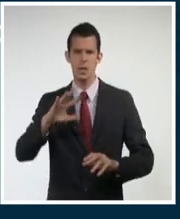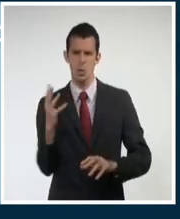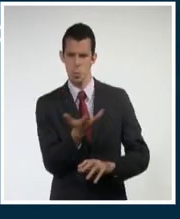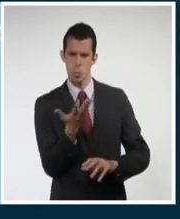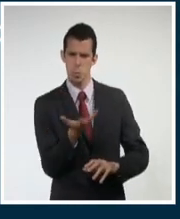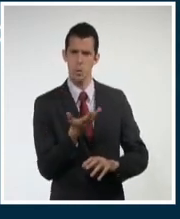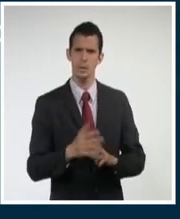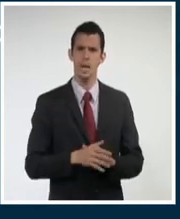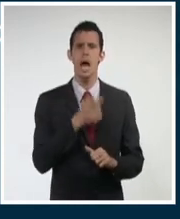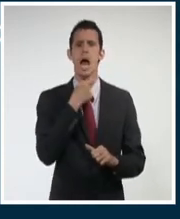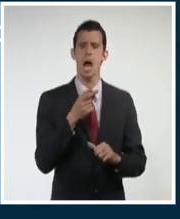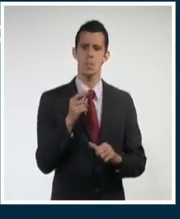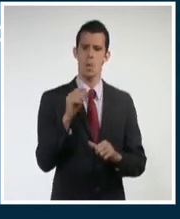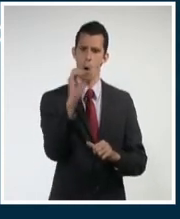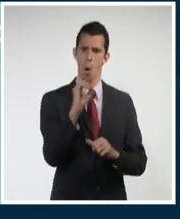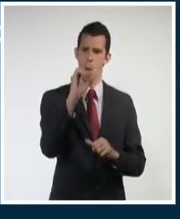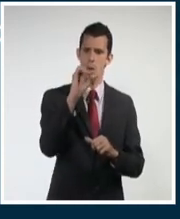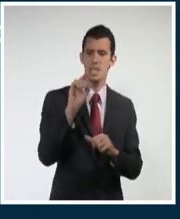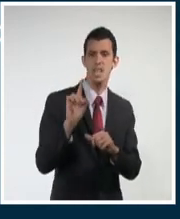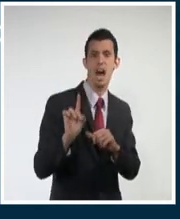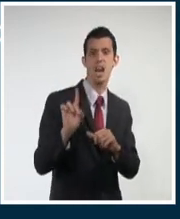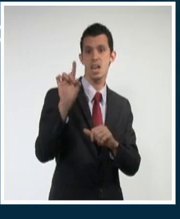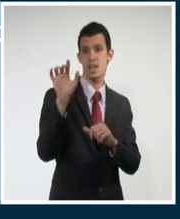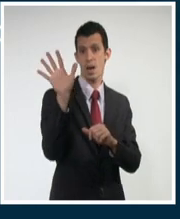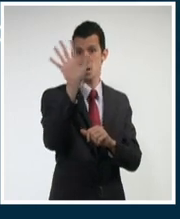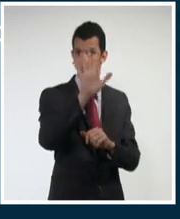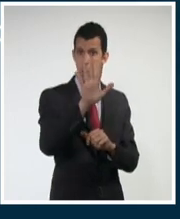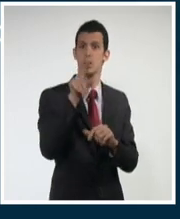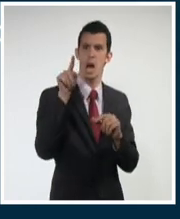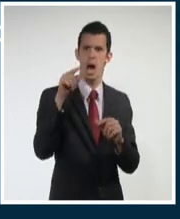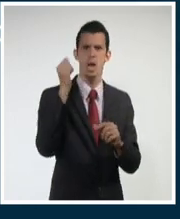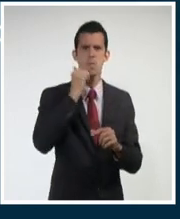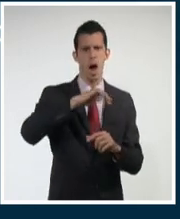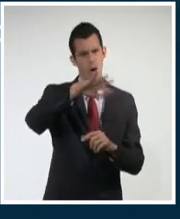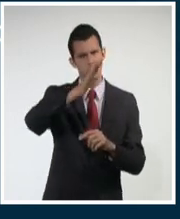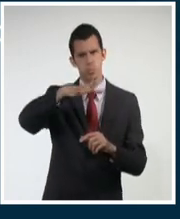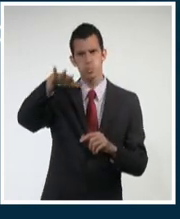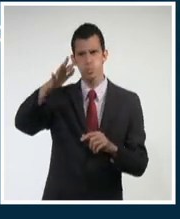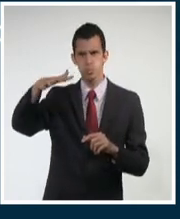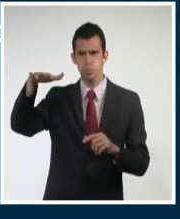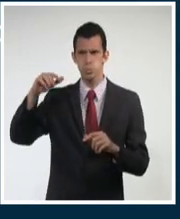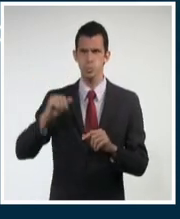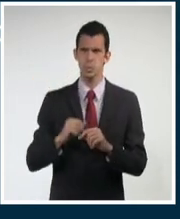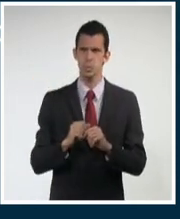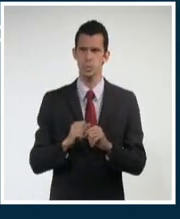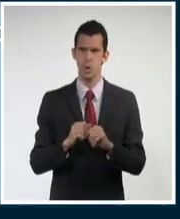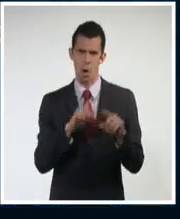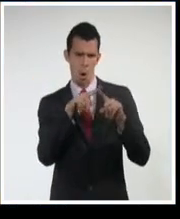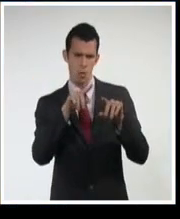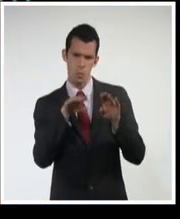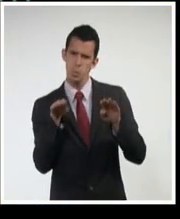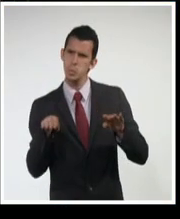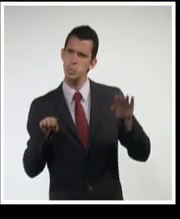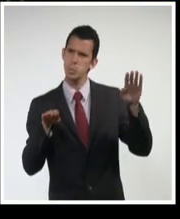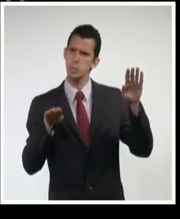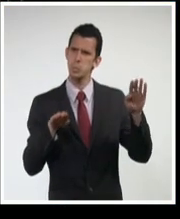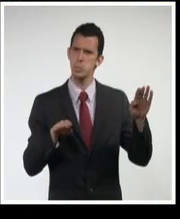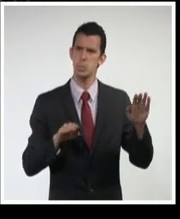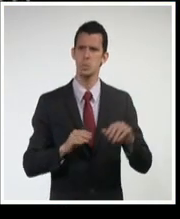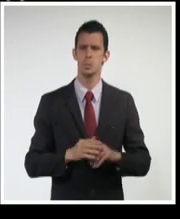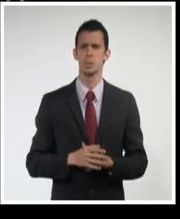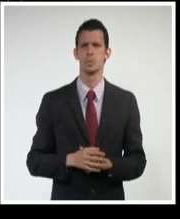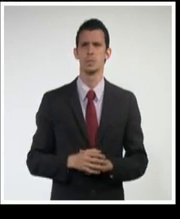la costa norte oriental donde se mantiene el oleaje y habrá poco oleaje en el resto de nuestras costas. Para los próximos tres días se